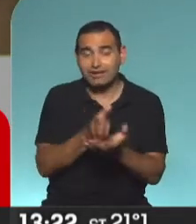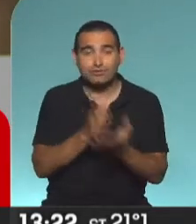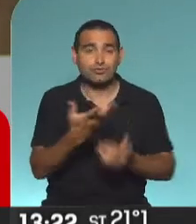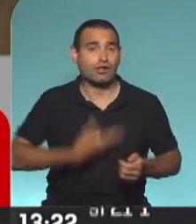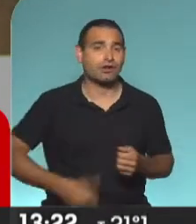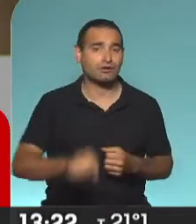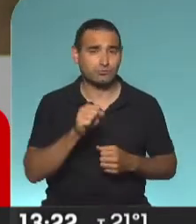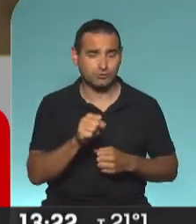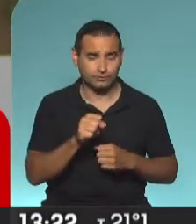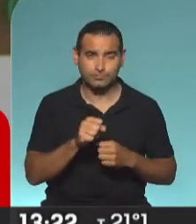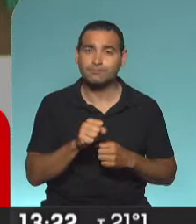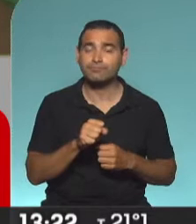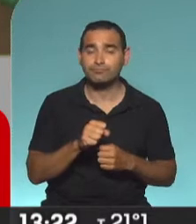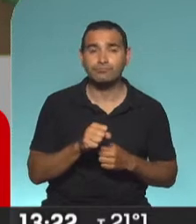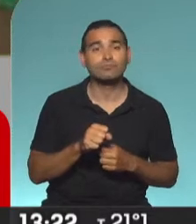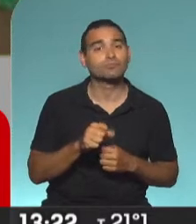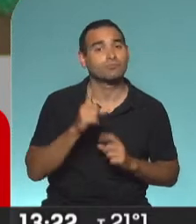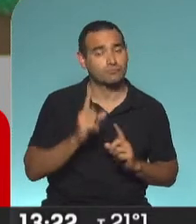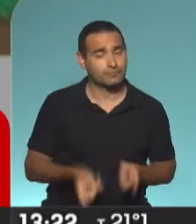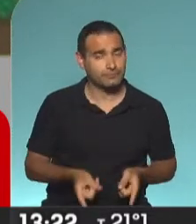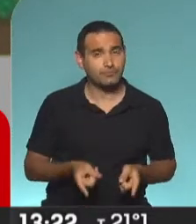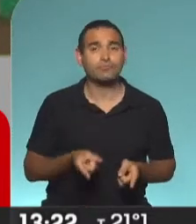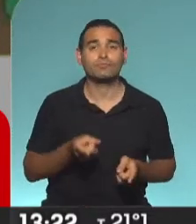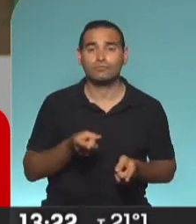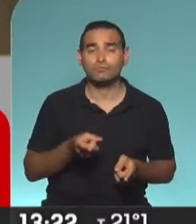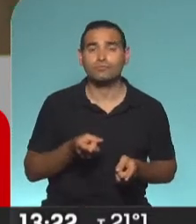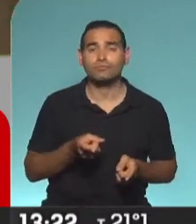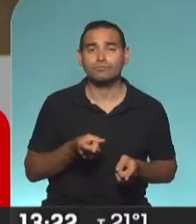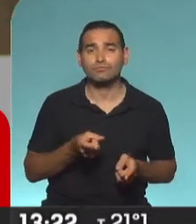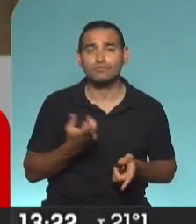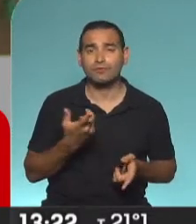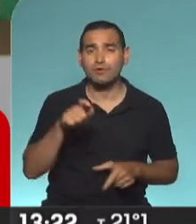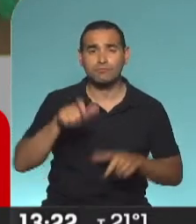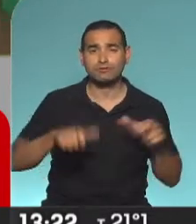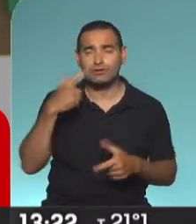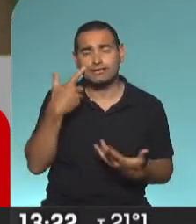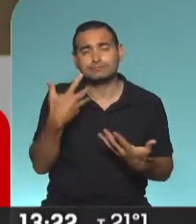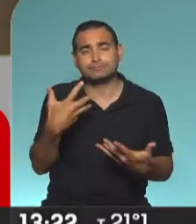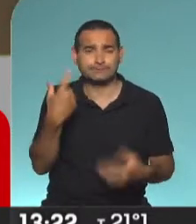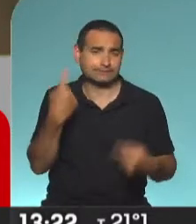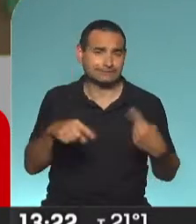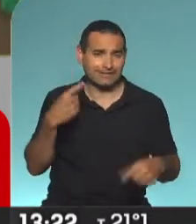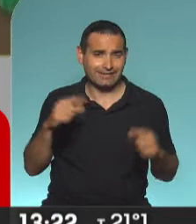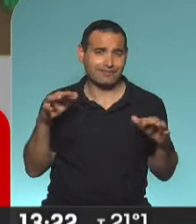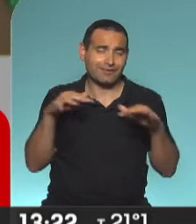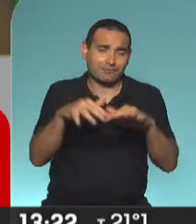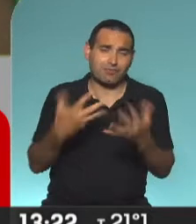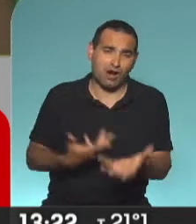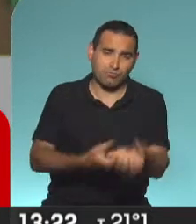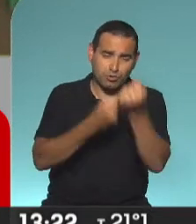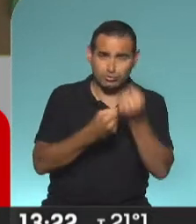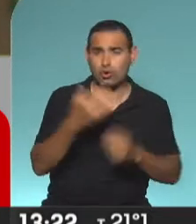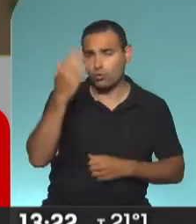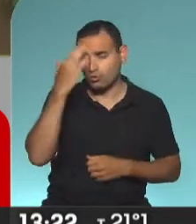interrupción voluntaria del embarazo, fue acompañado todo este momento por distintas personalidades del mundo de la cultura, del mundo de